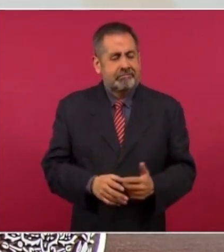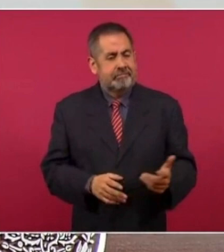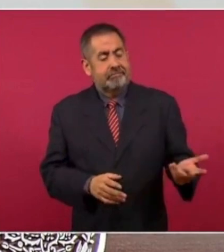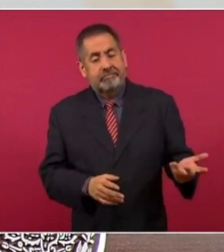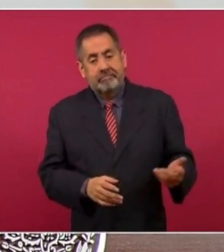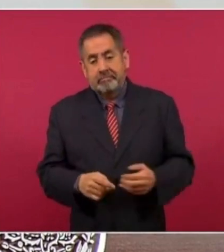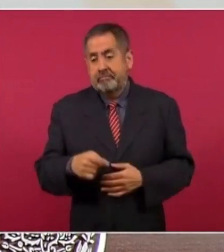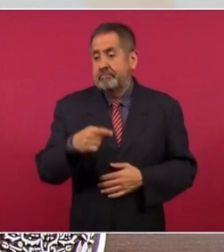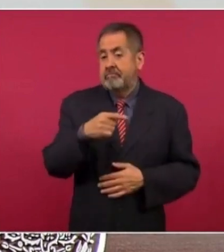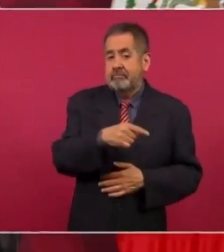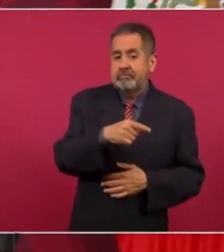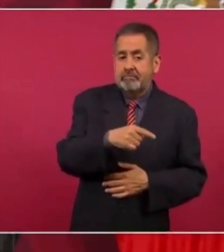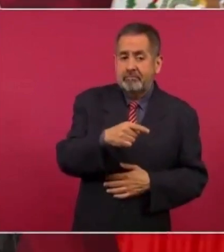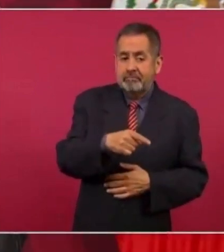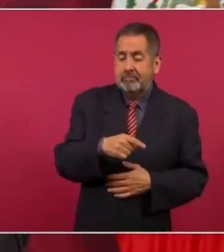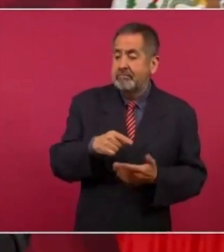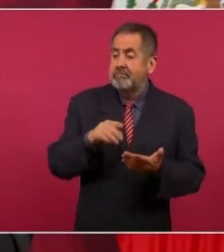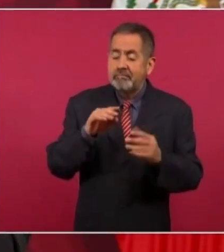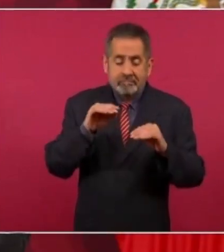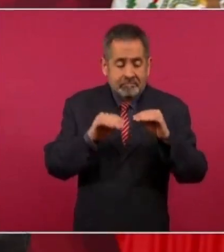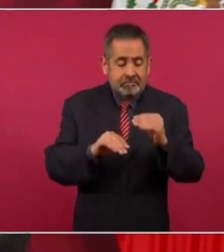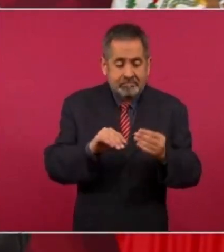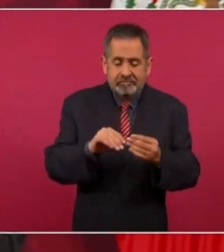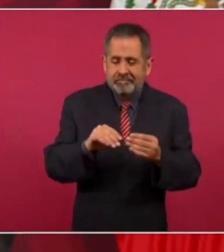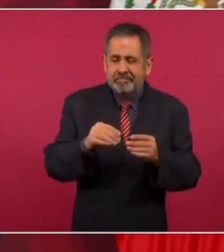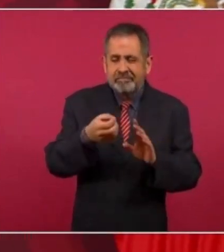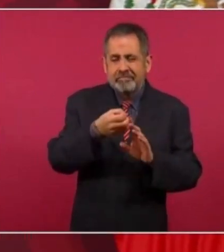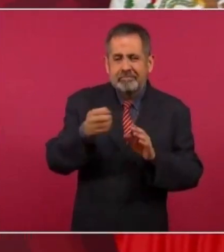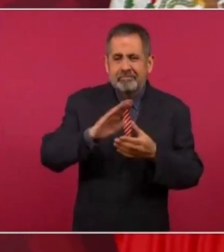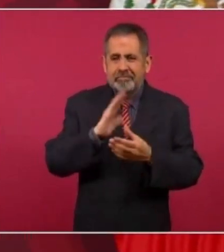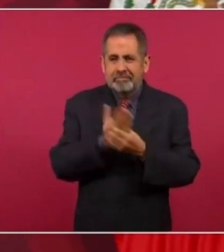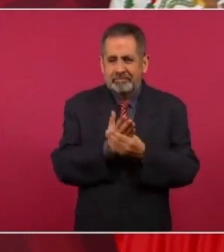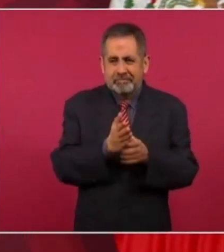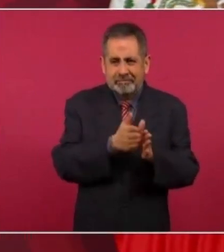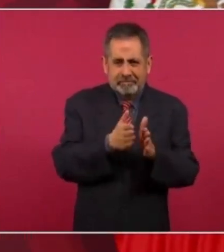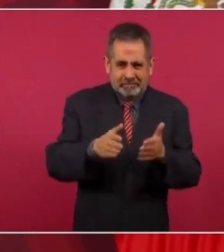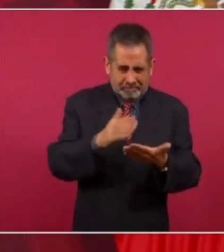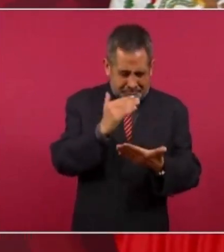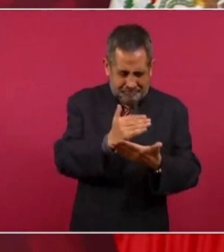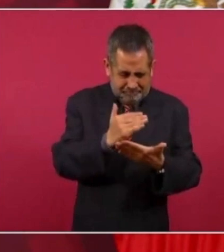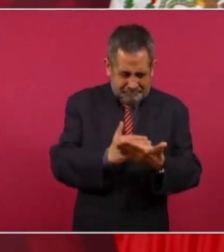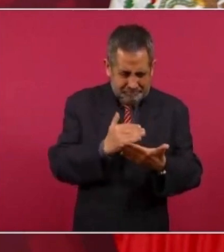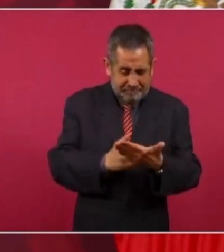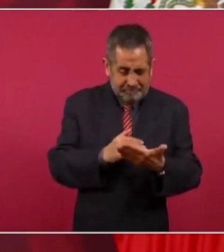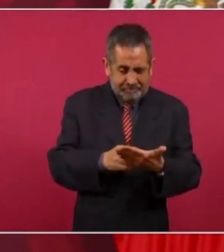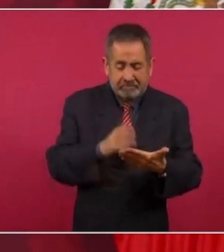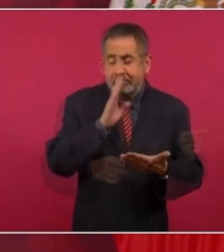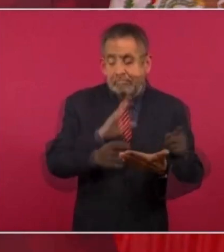es que estaba mal integrada la averiguación. Lo mismo,